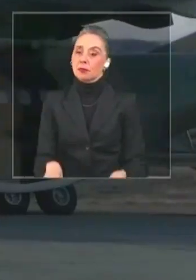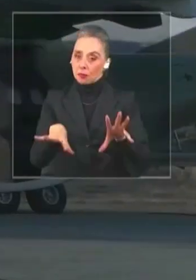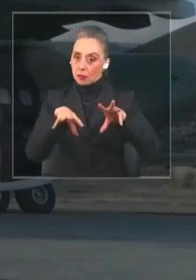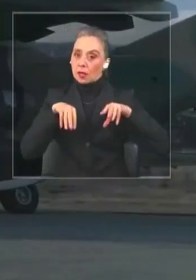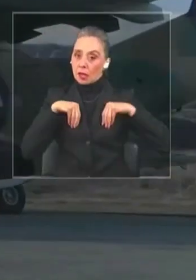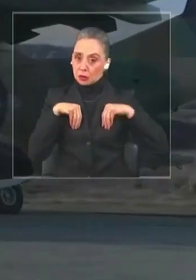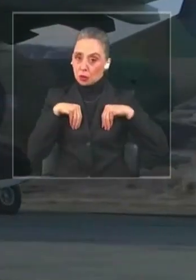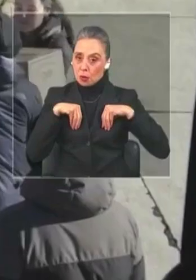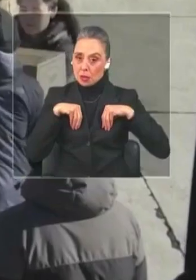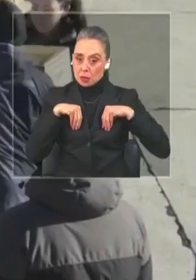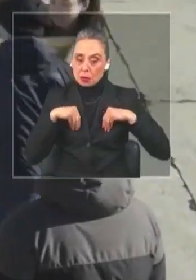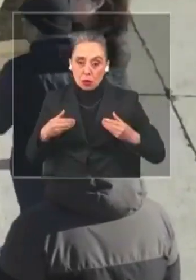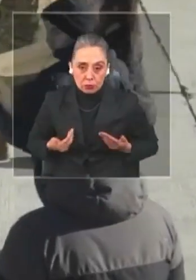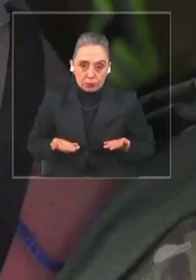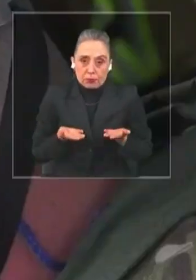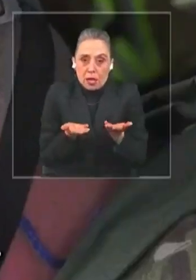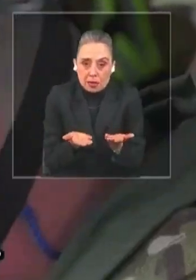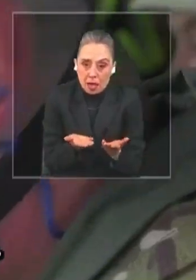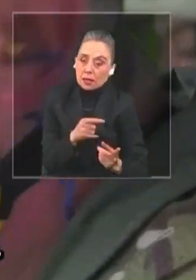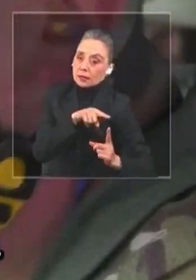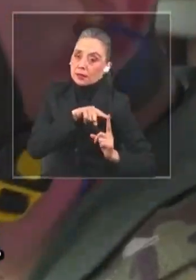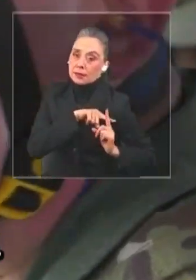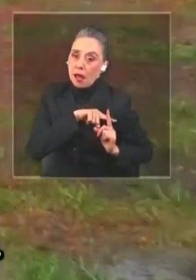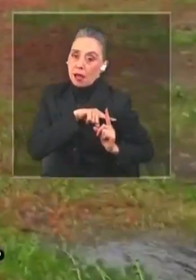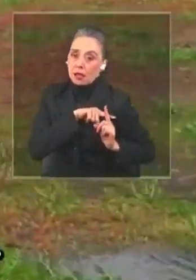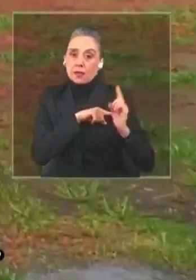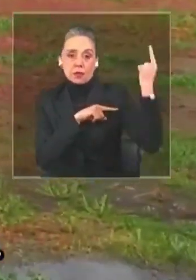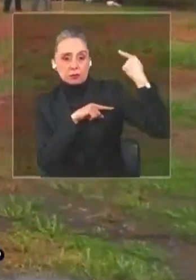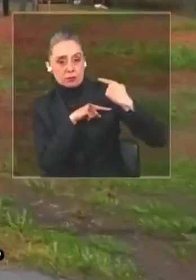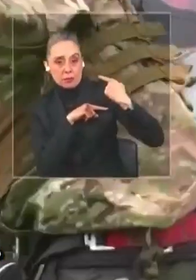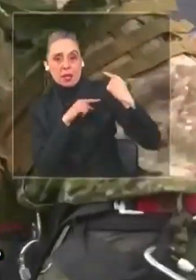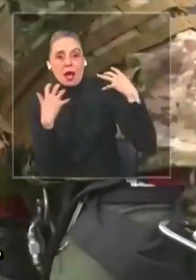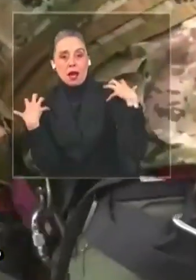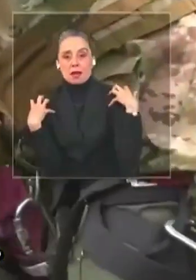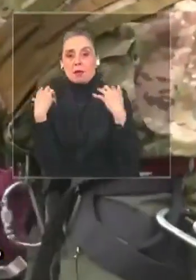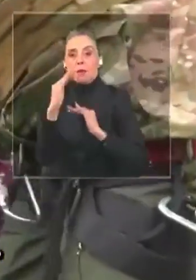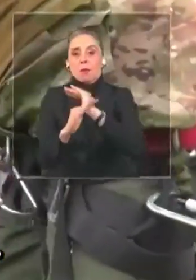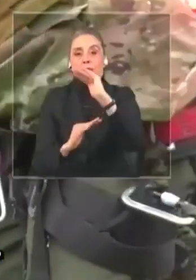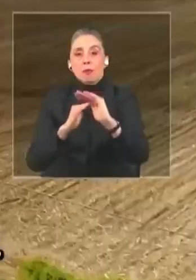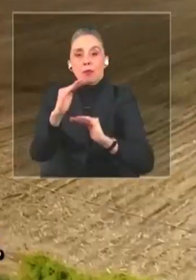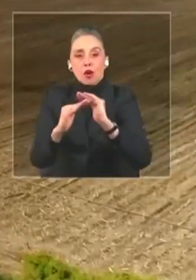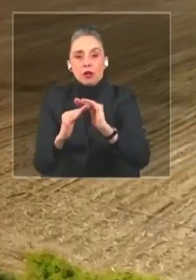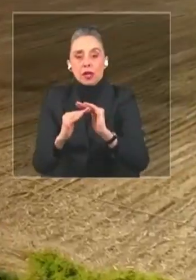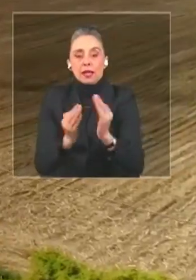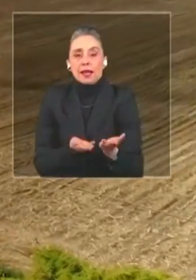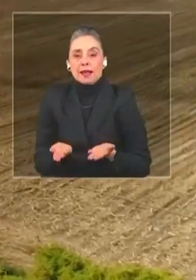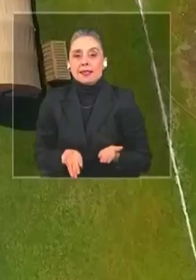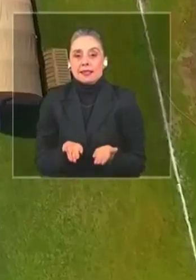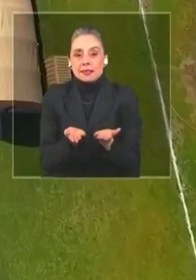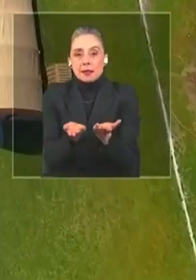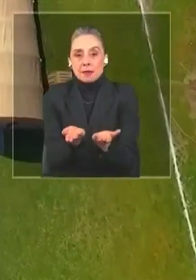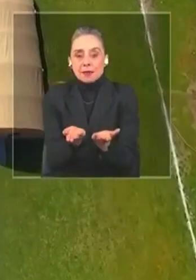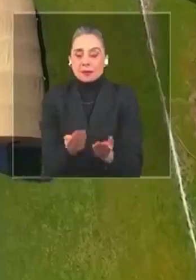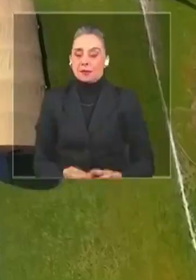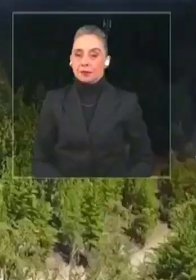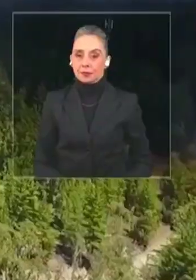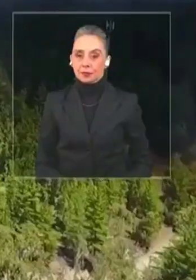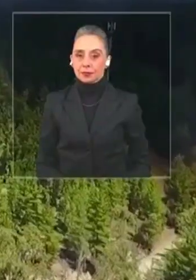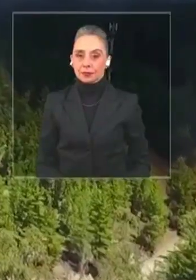Asumimos con entrega y sacrificio la responsabilidad de proteger y servir.